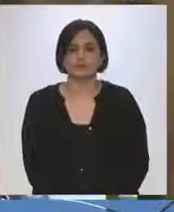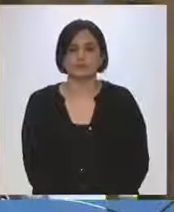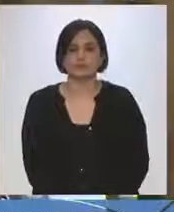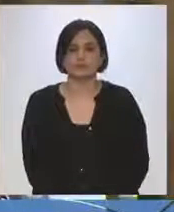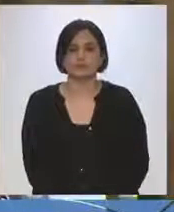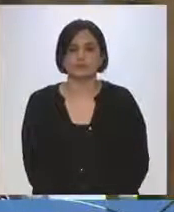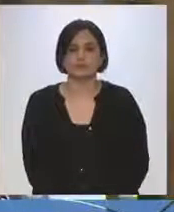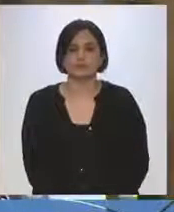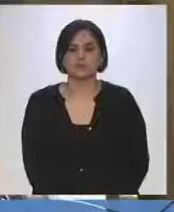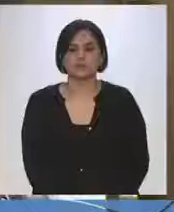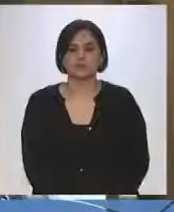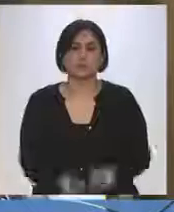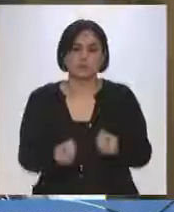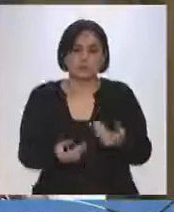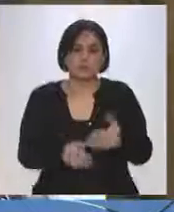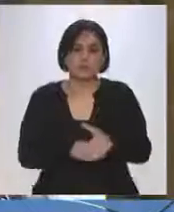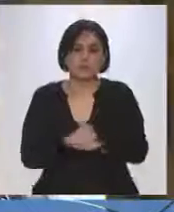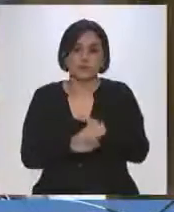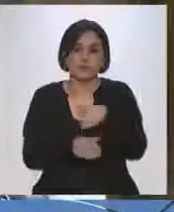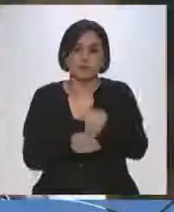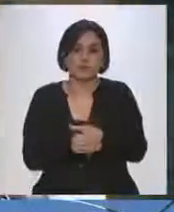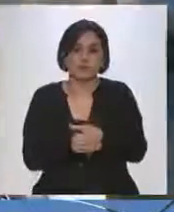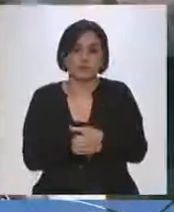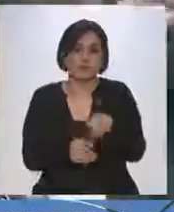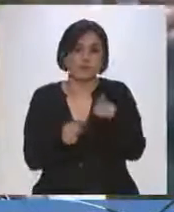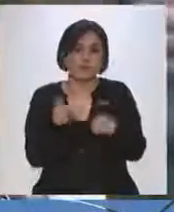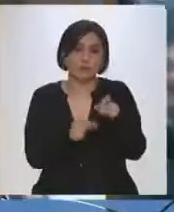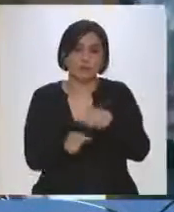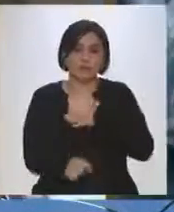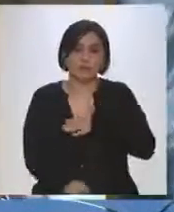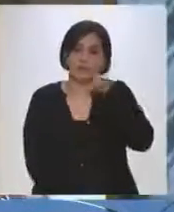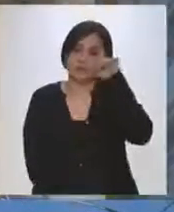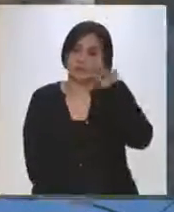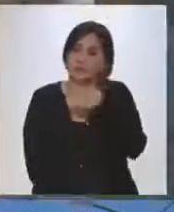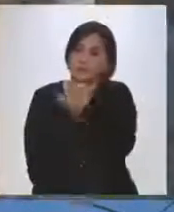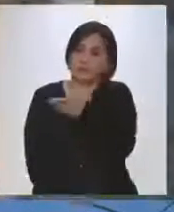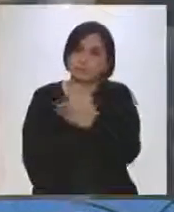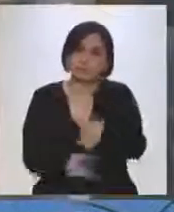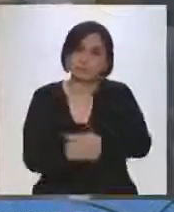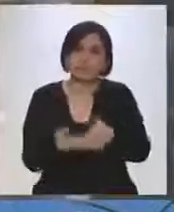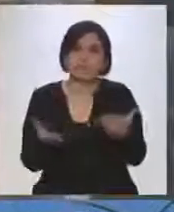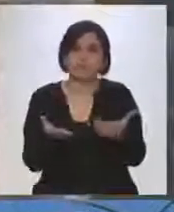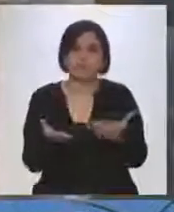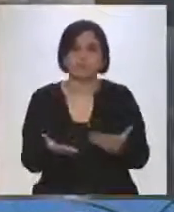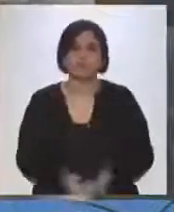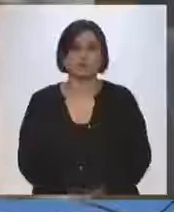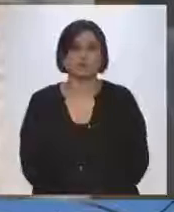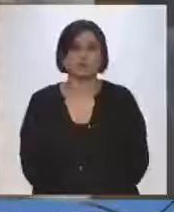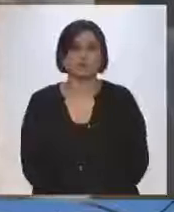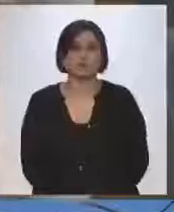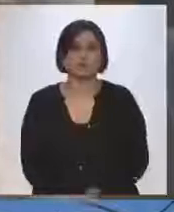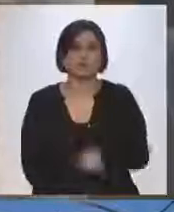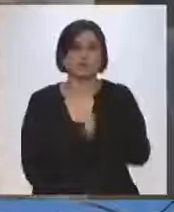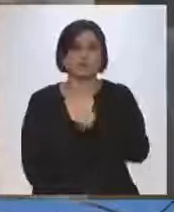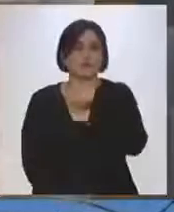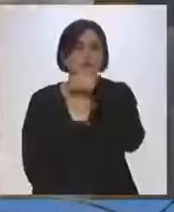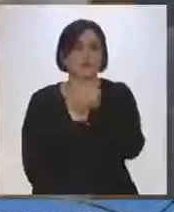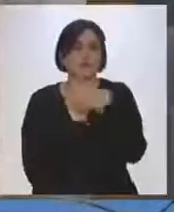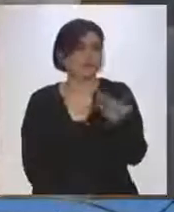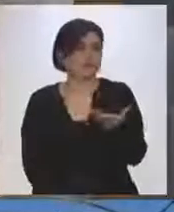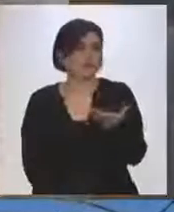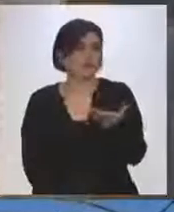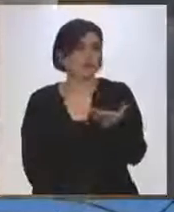Sí, lo que pasa es que estamos fundamentando el voto y la gente lo que quiere es saber cómo vota. Sí, no hay problema. Como yo dije que no me presto